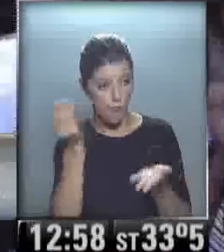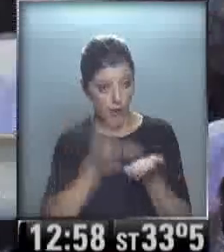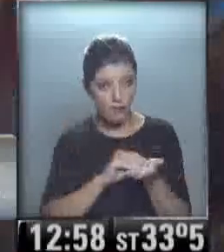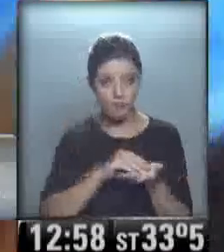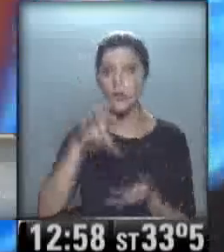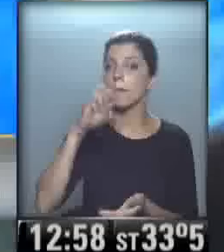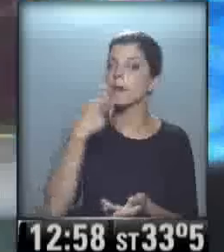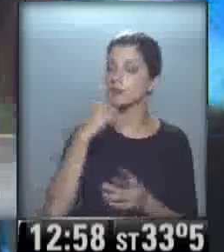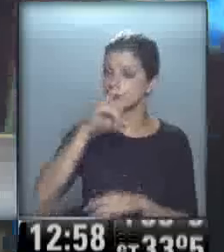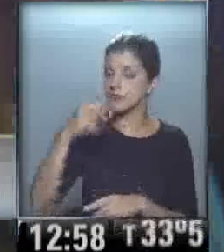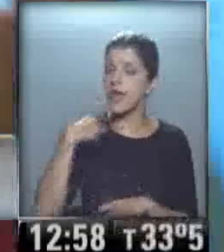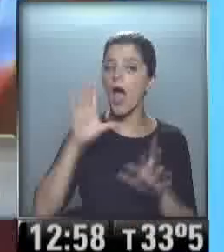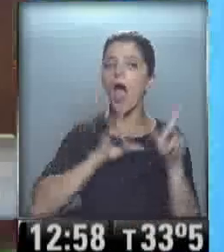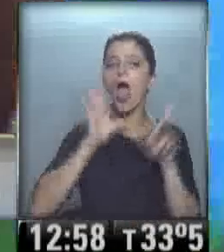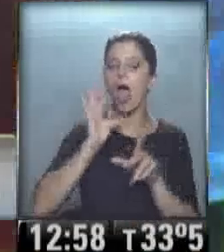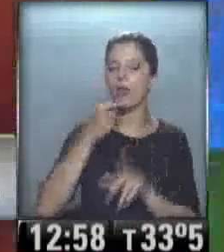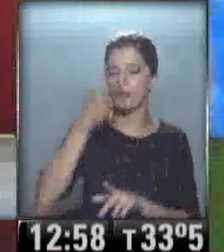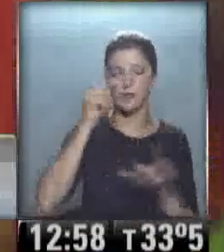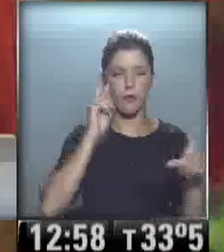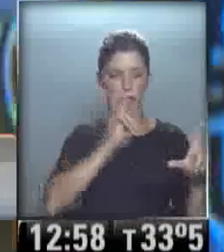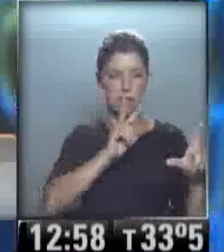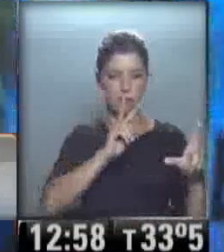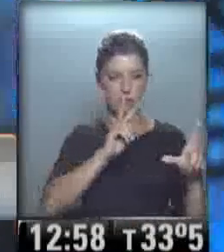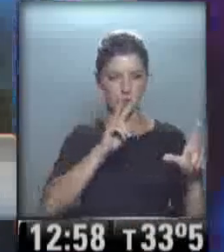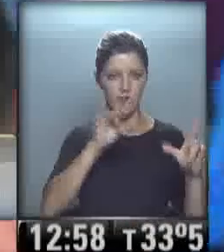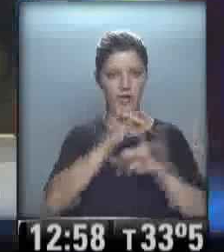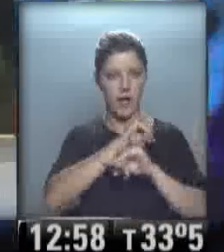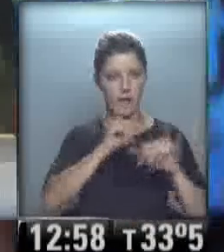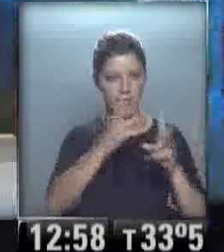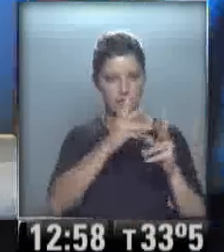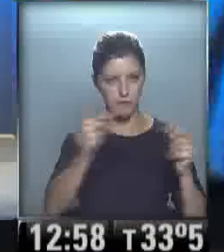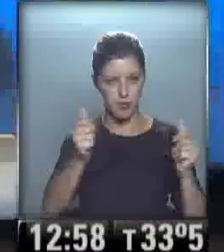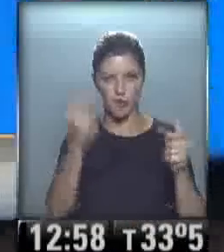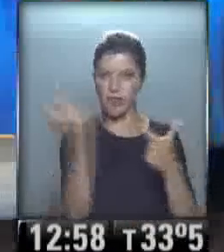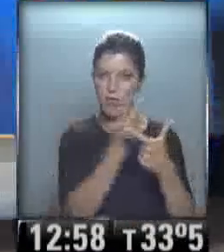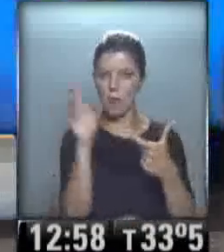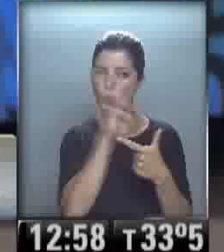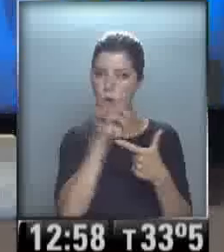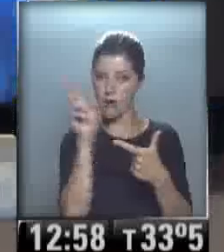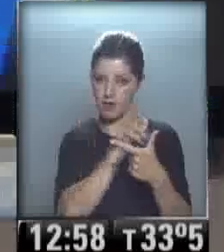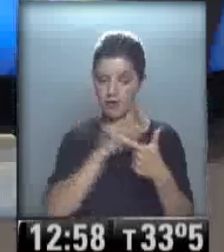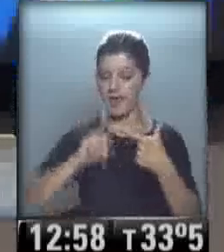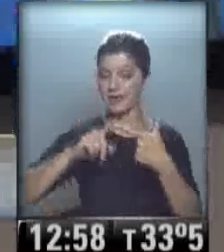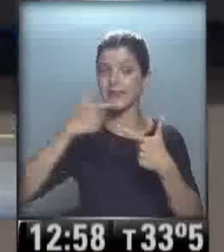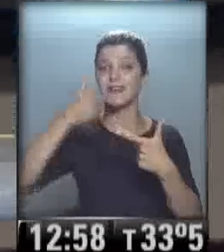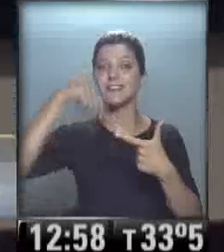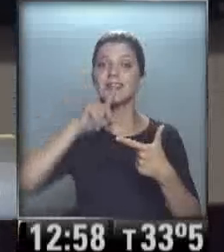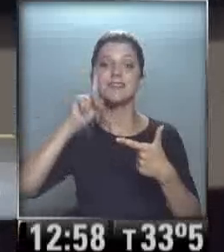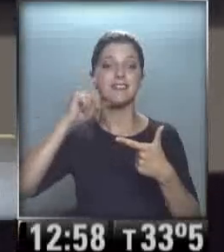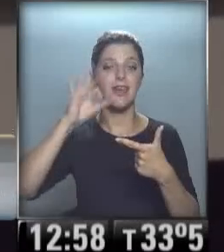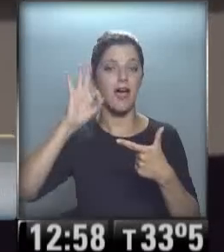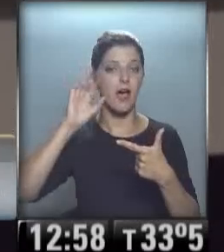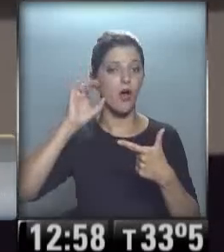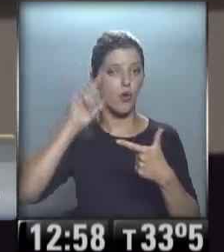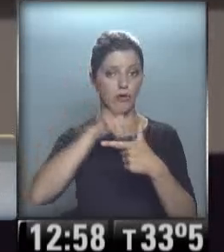interesante porque estamos viendo justamente las imágenes de los cierres de campaña de Michel bayel en Santiago y de belim matei en en temuco muy poca gente en el